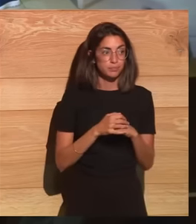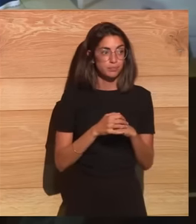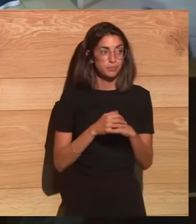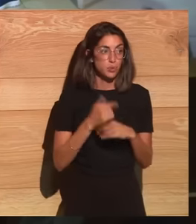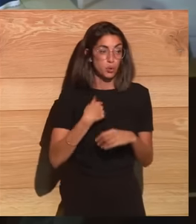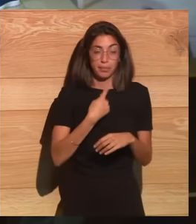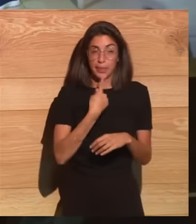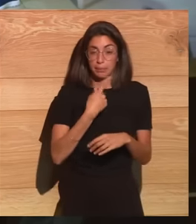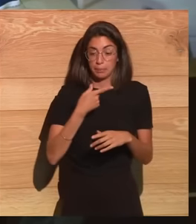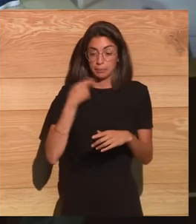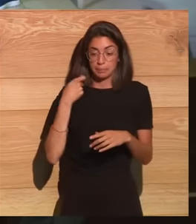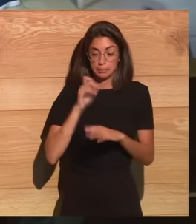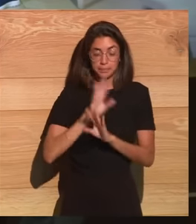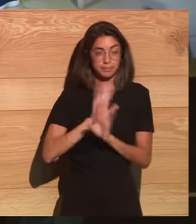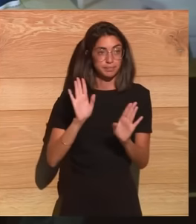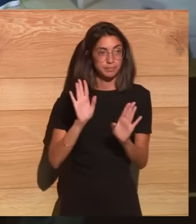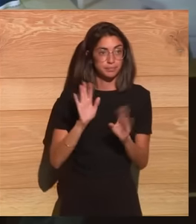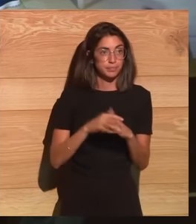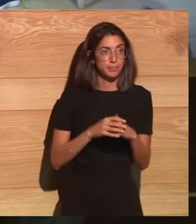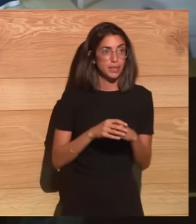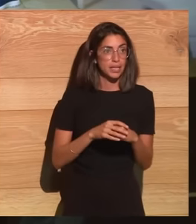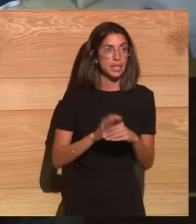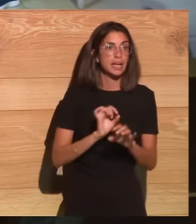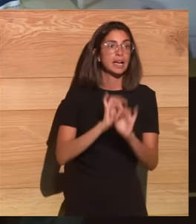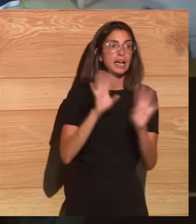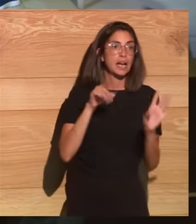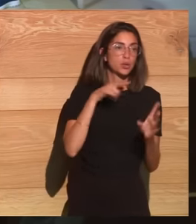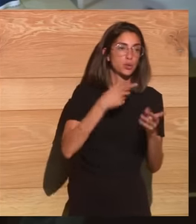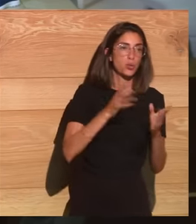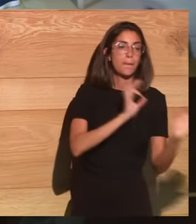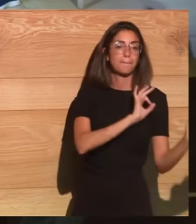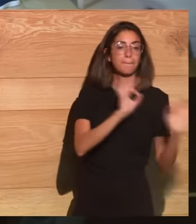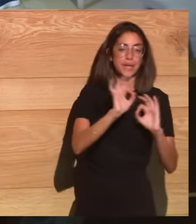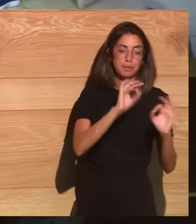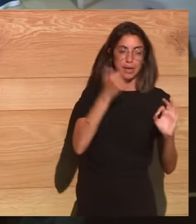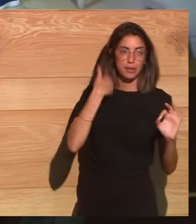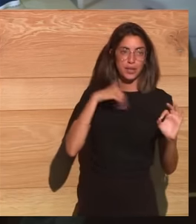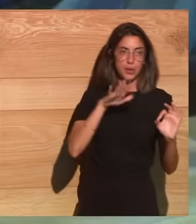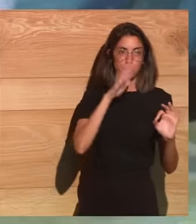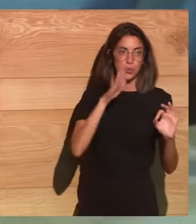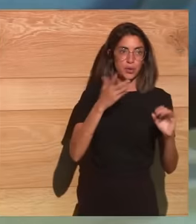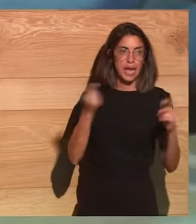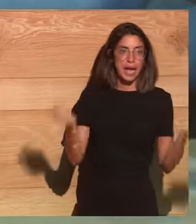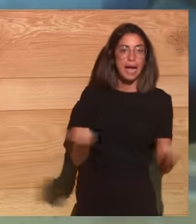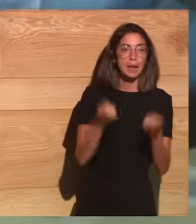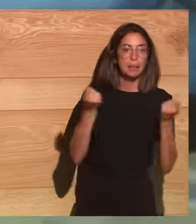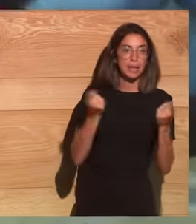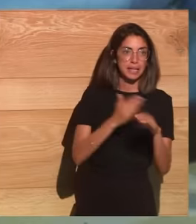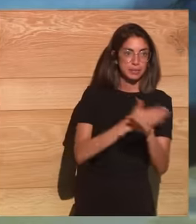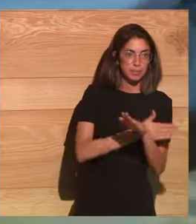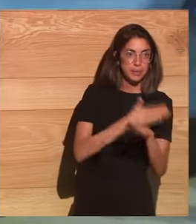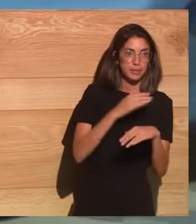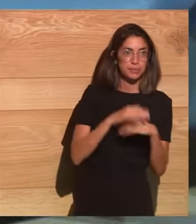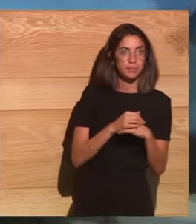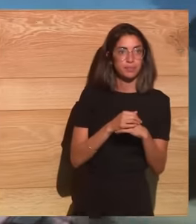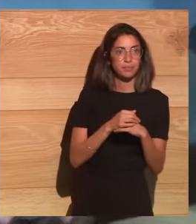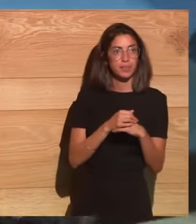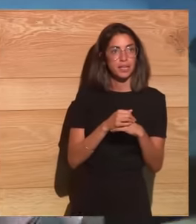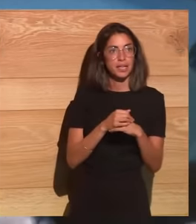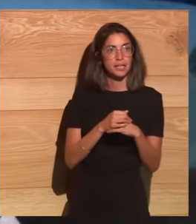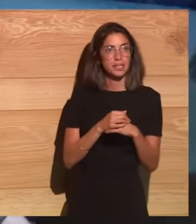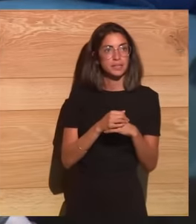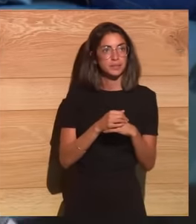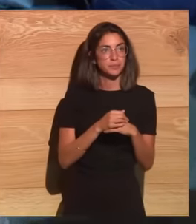Yo no digo nada. Claro, tú estás ya preparando, ¿no? Para, claro, está en pre-campaña. Te puedo hacer una pregunta. Ya se puede precomprar. Arturo.